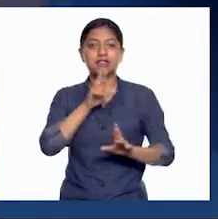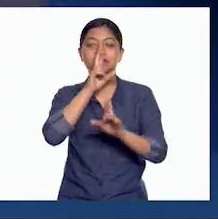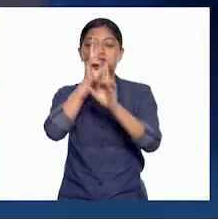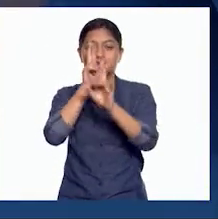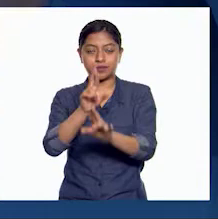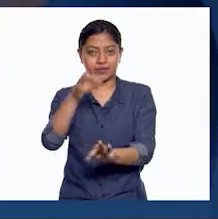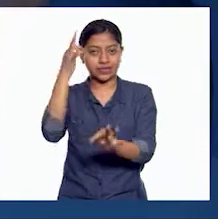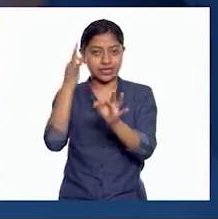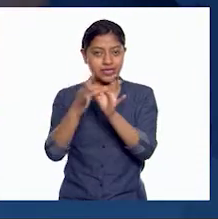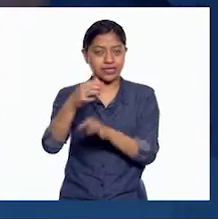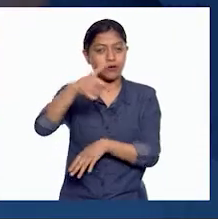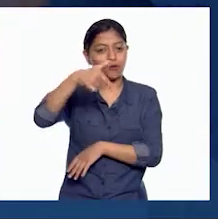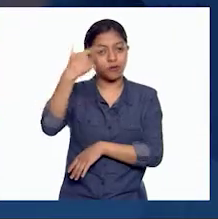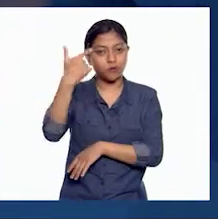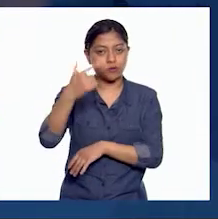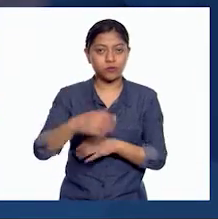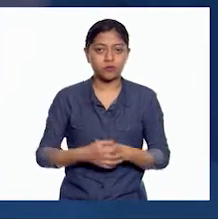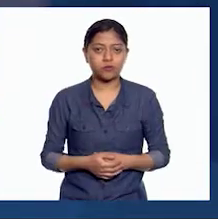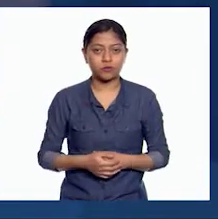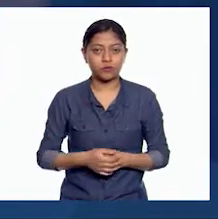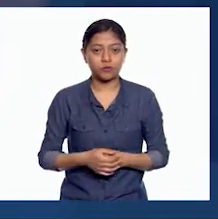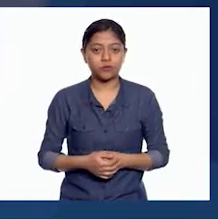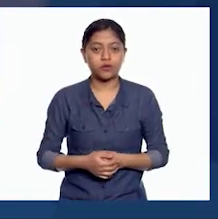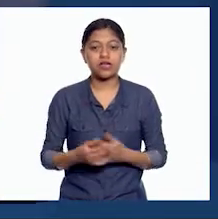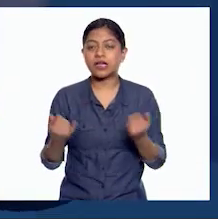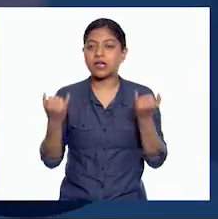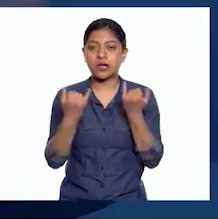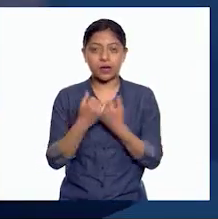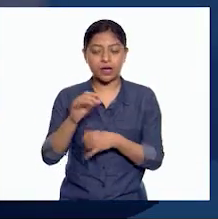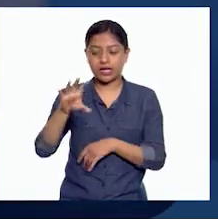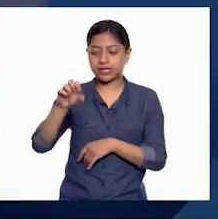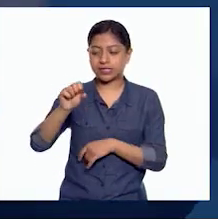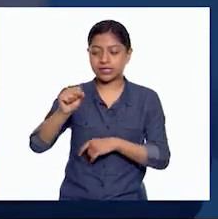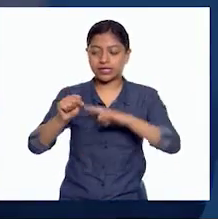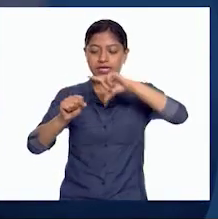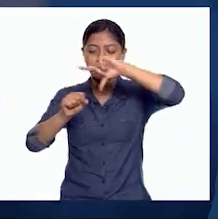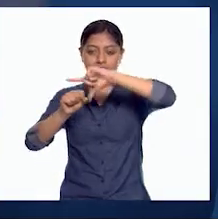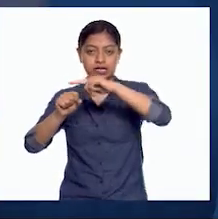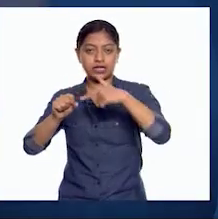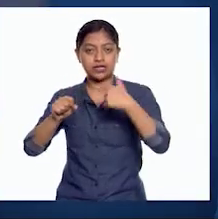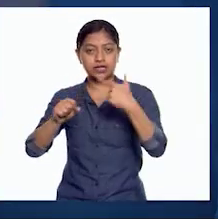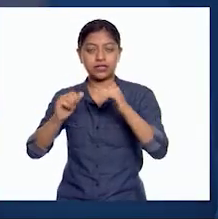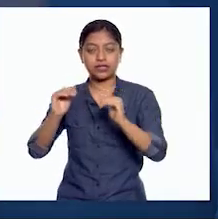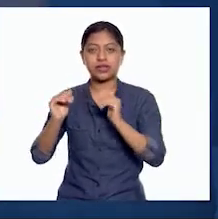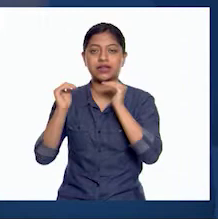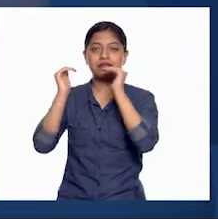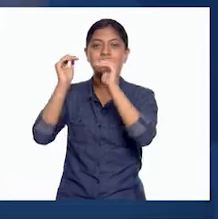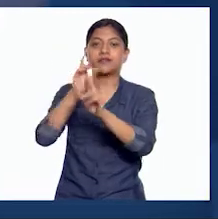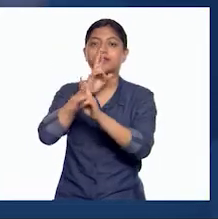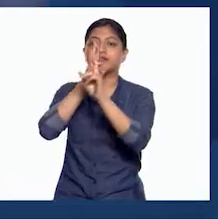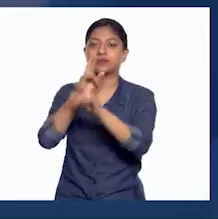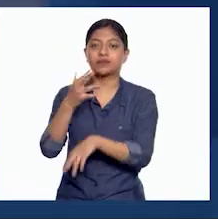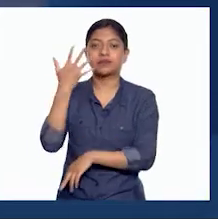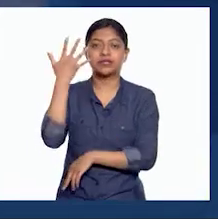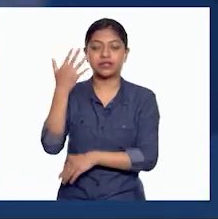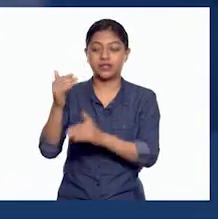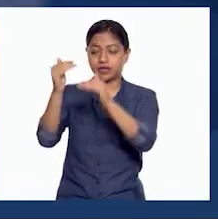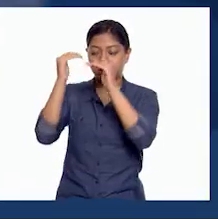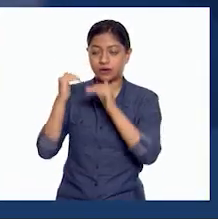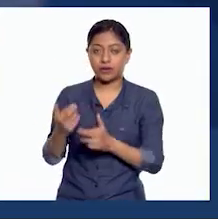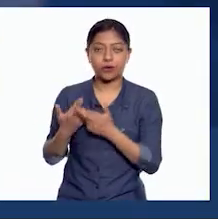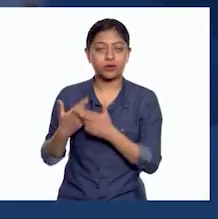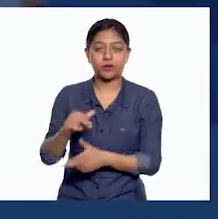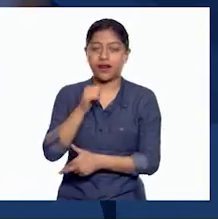12. Por lo tanto, al dividir 60 entre 12 nos da 5 y residuo